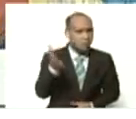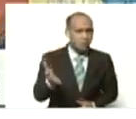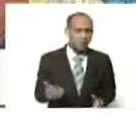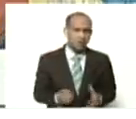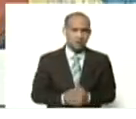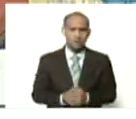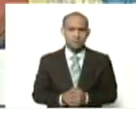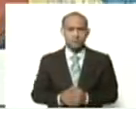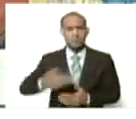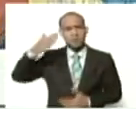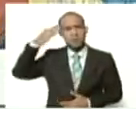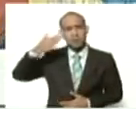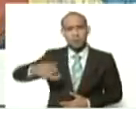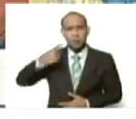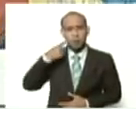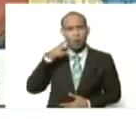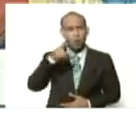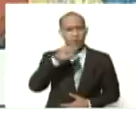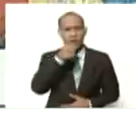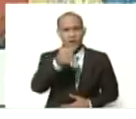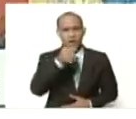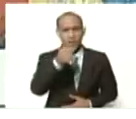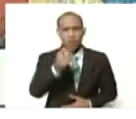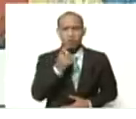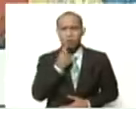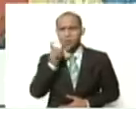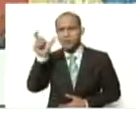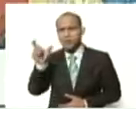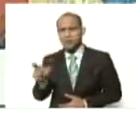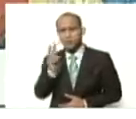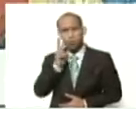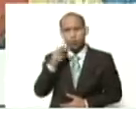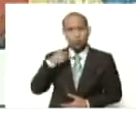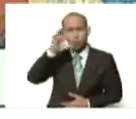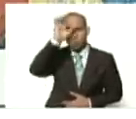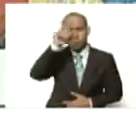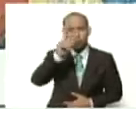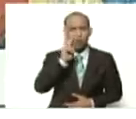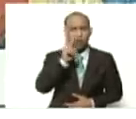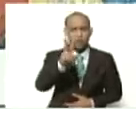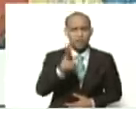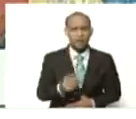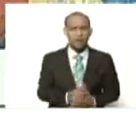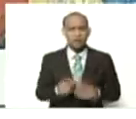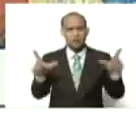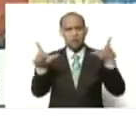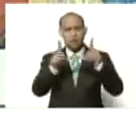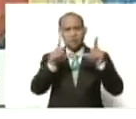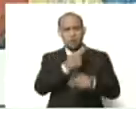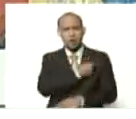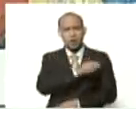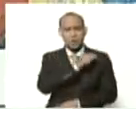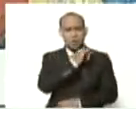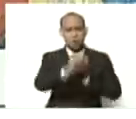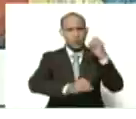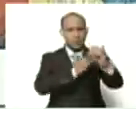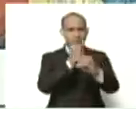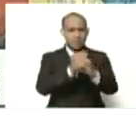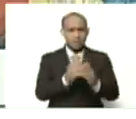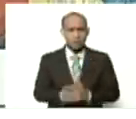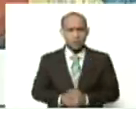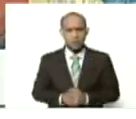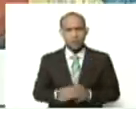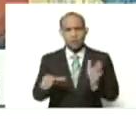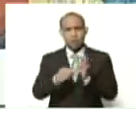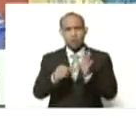Y en las milicias vi un reportaje, padrino, Ceballos, no sé si lo vieron, en un medio de comunicación español, internacional,